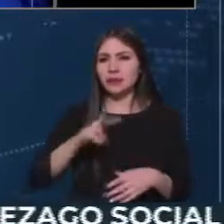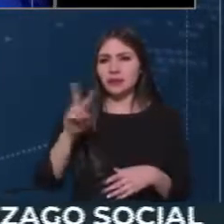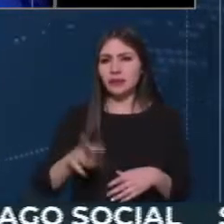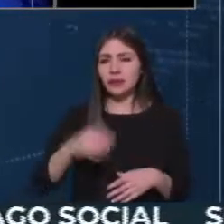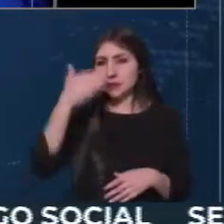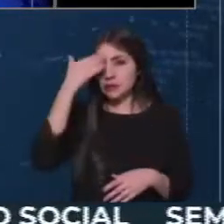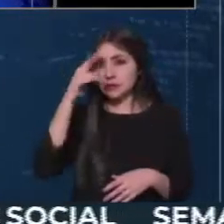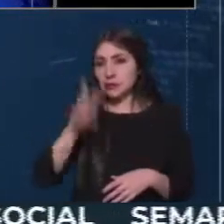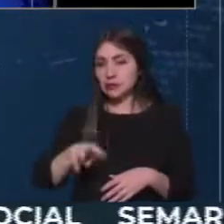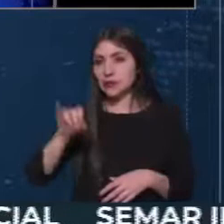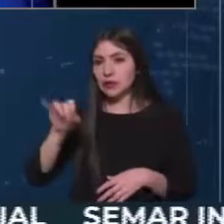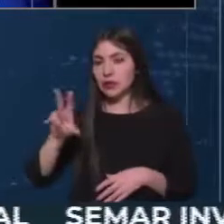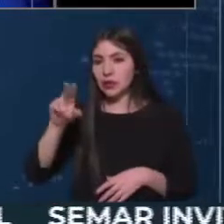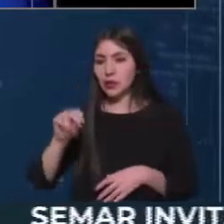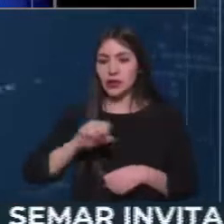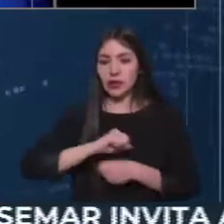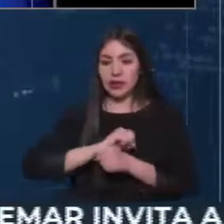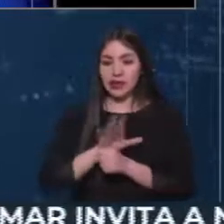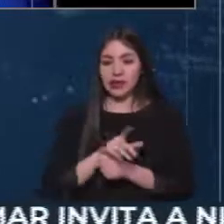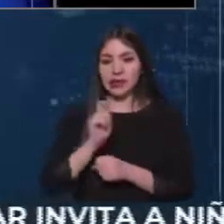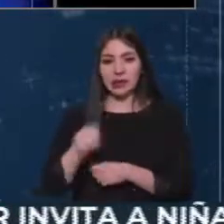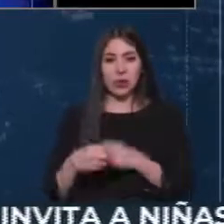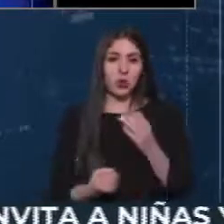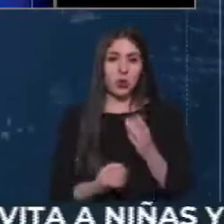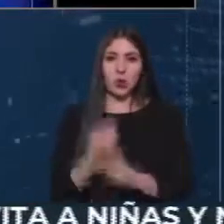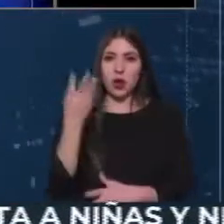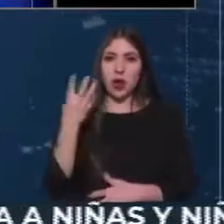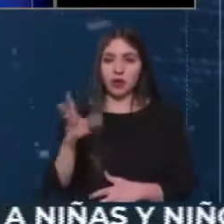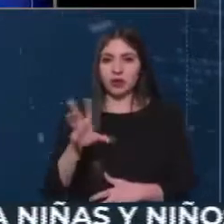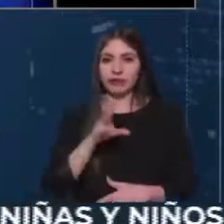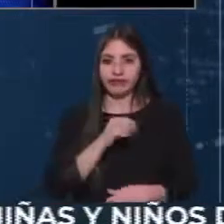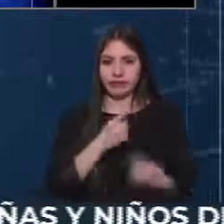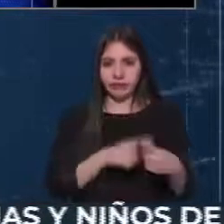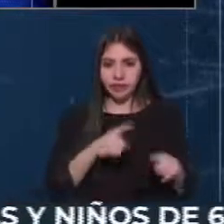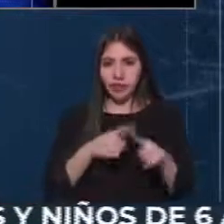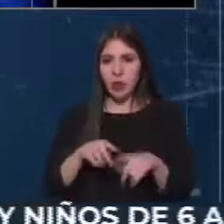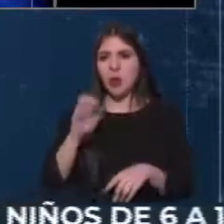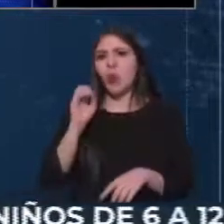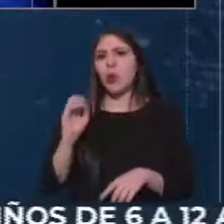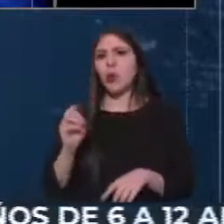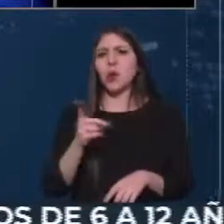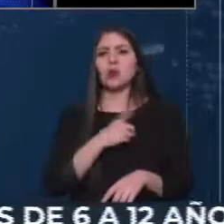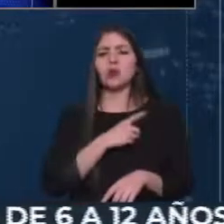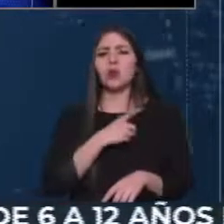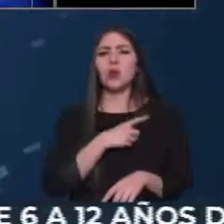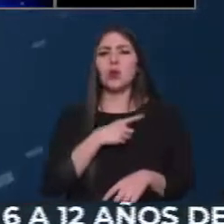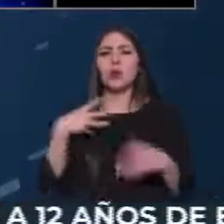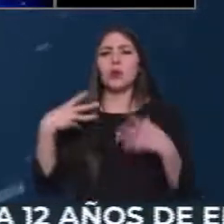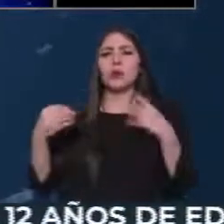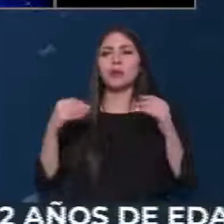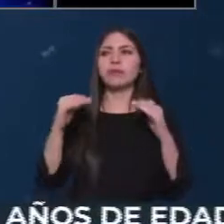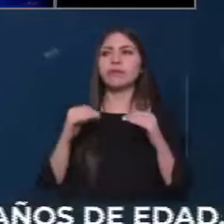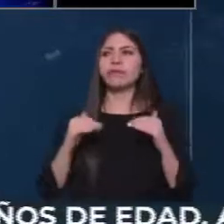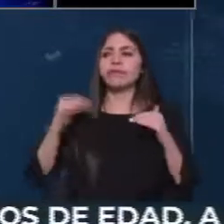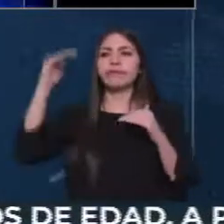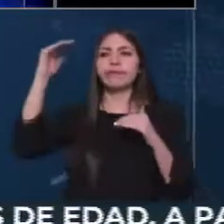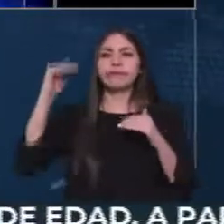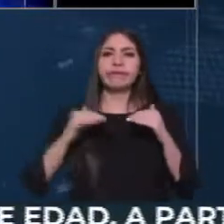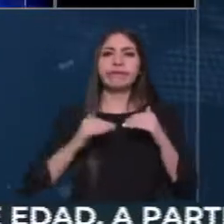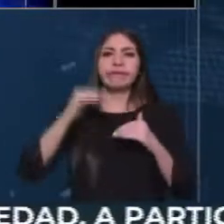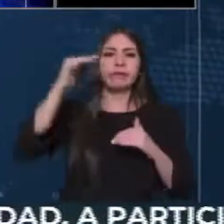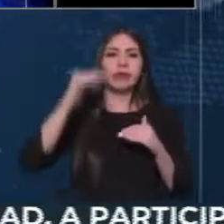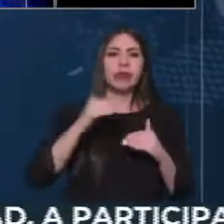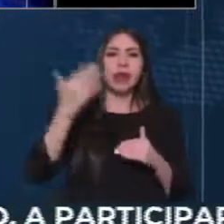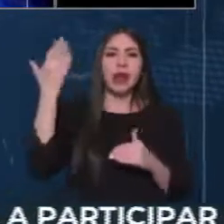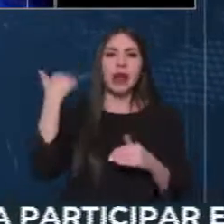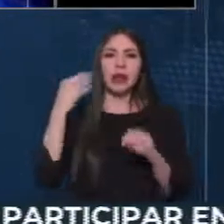nuevas cepas o no? ¿O se trata simplemente de los picos de los que en algún momento nos